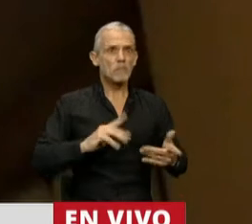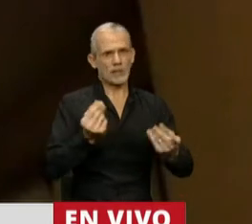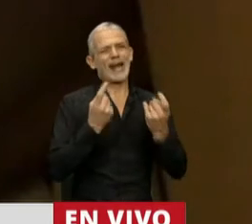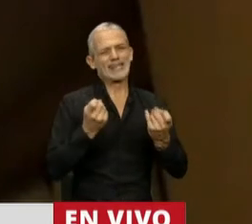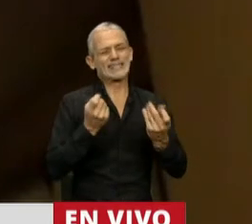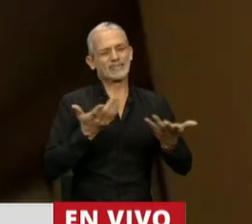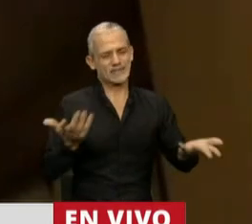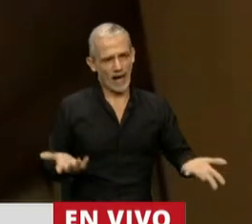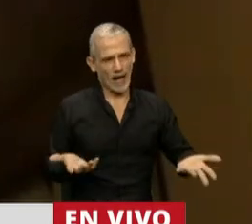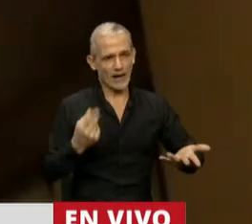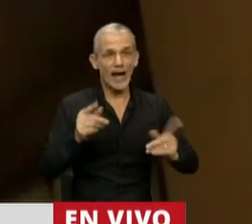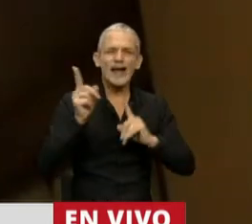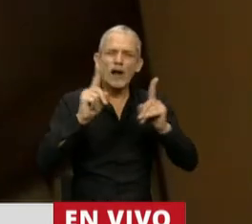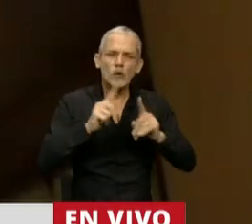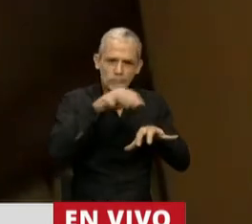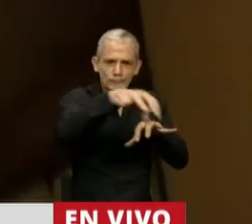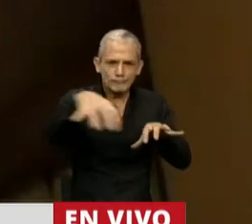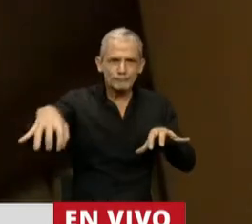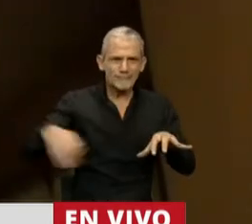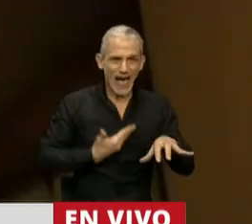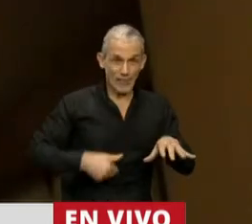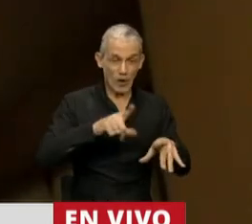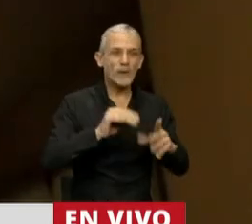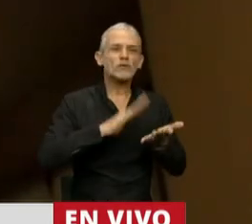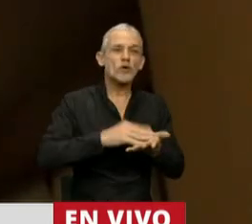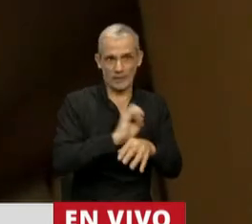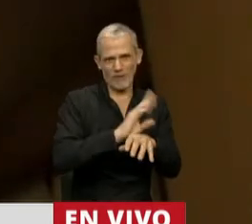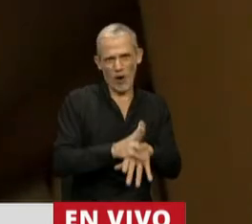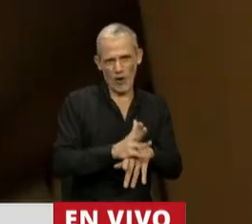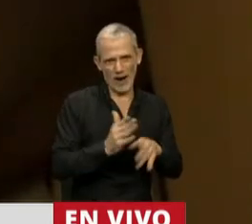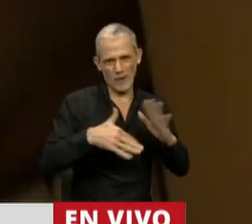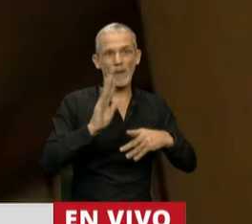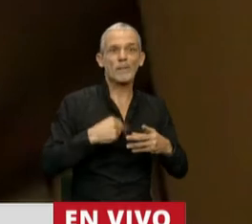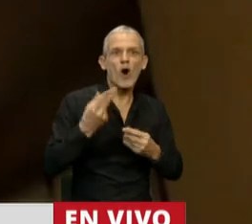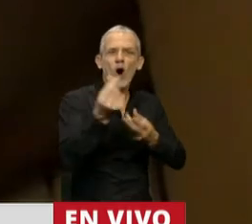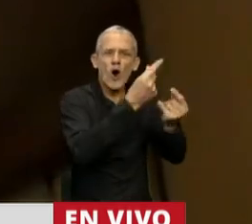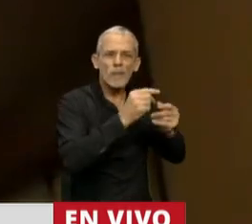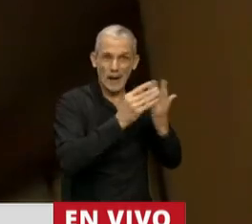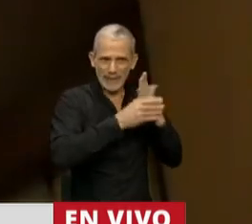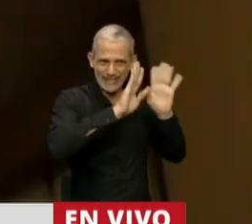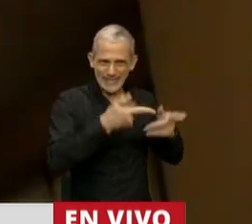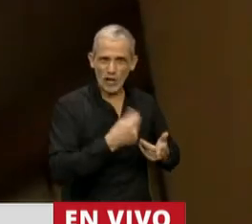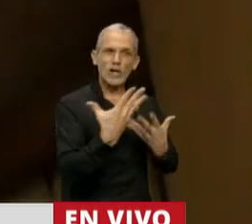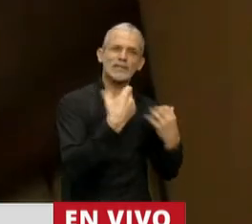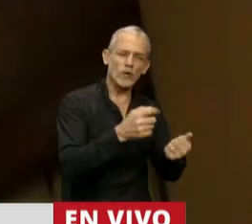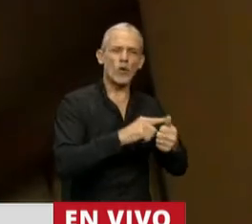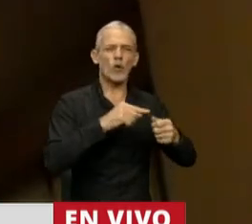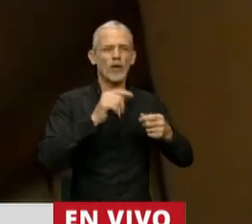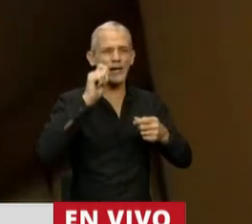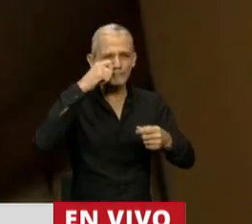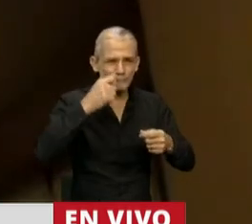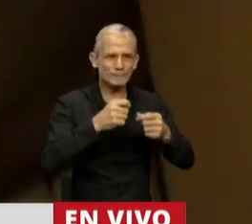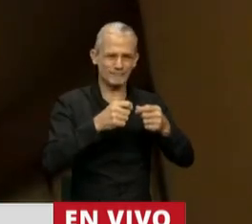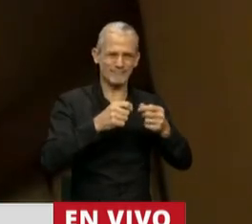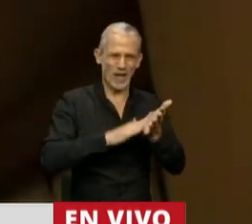en algunas áreas del gobierno que tiene que ver con la atención de la pandemia a las compras por el ministerio de salud de los test diagnósticos de los